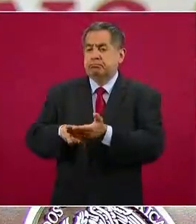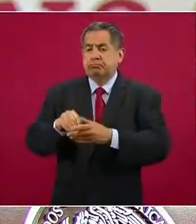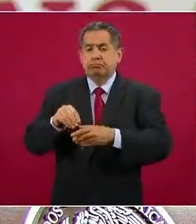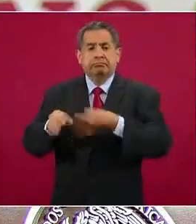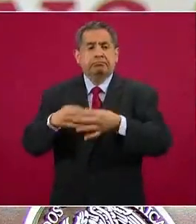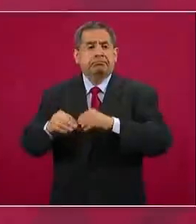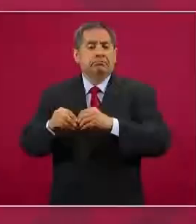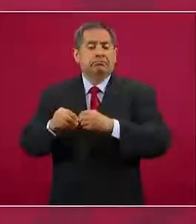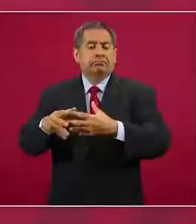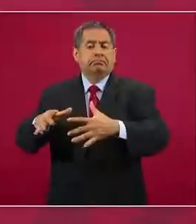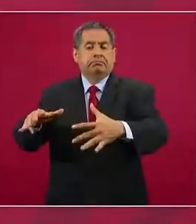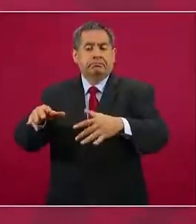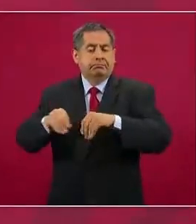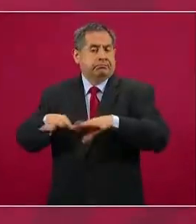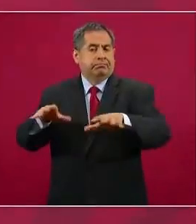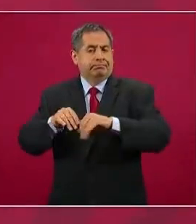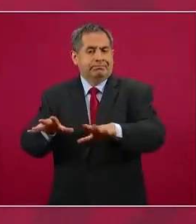el manejo de